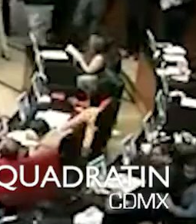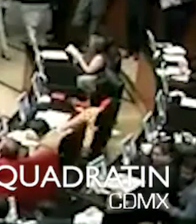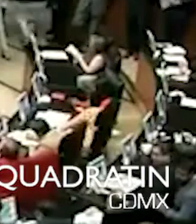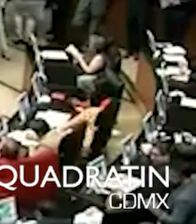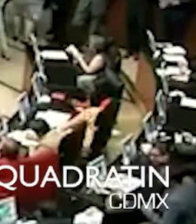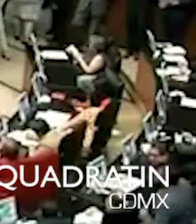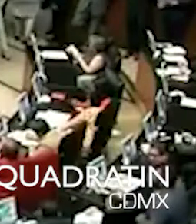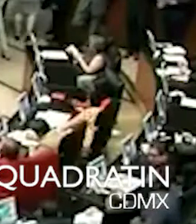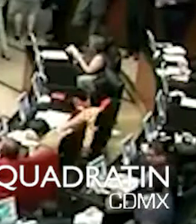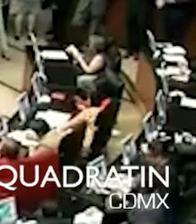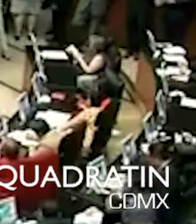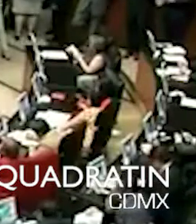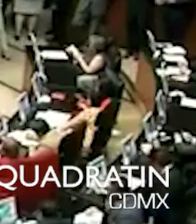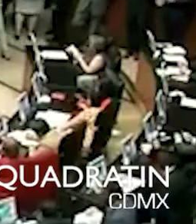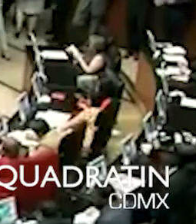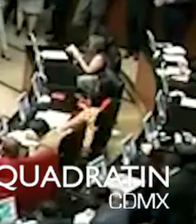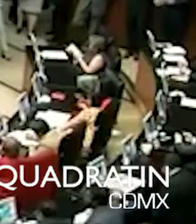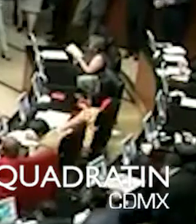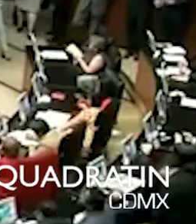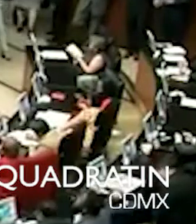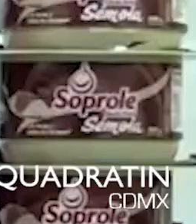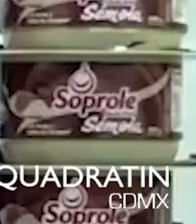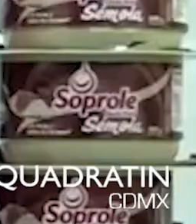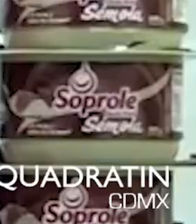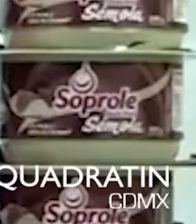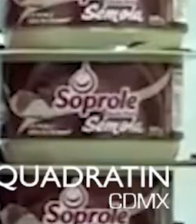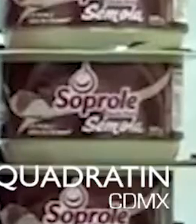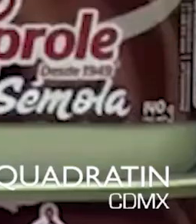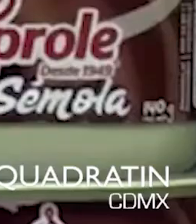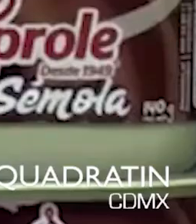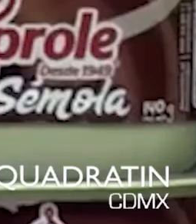plantea aumentar 400% el impuesto a refrescos,